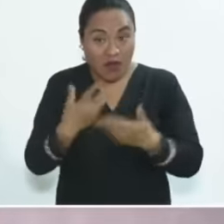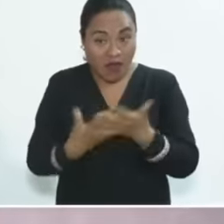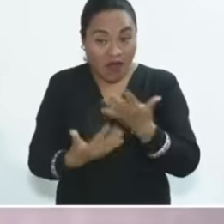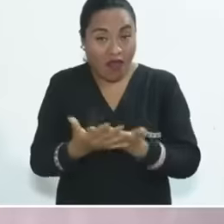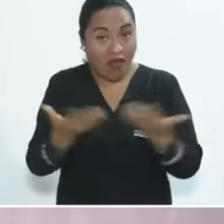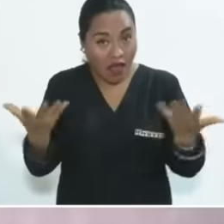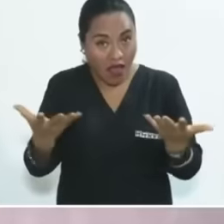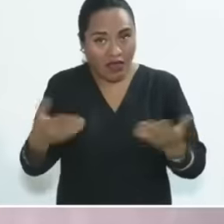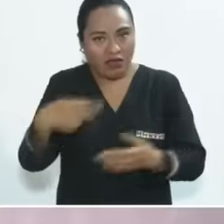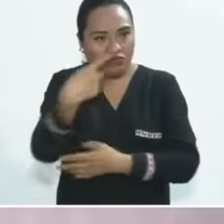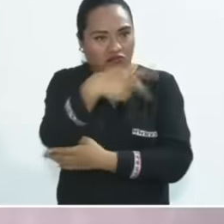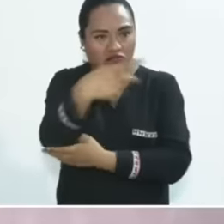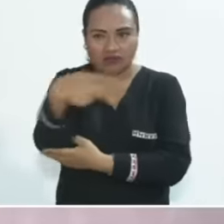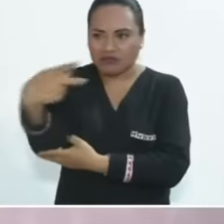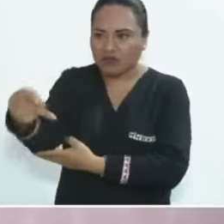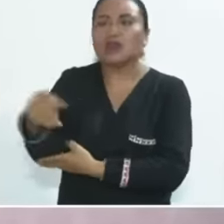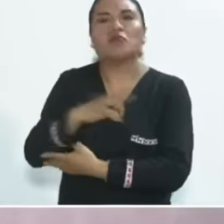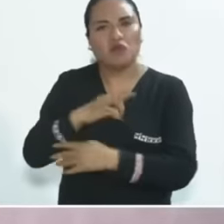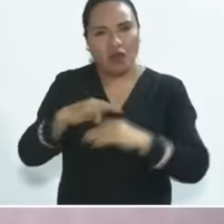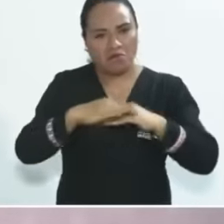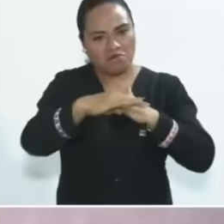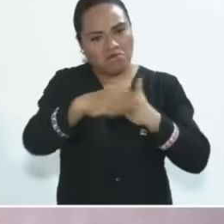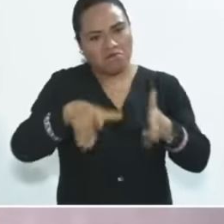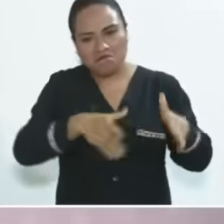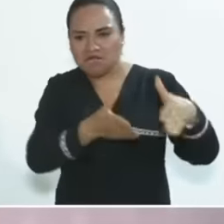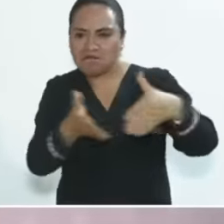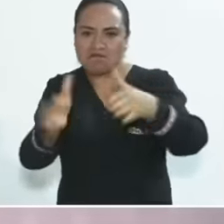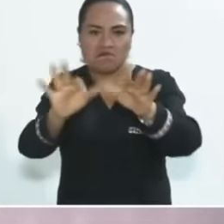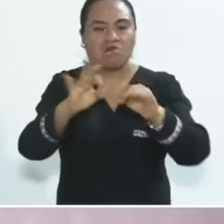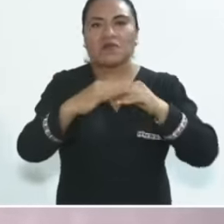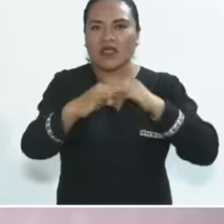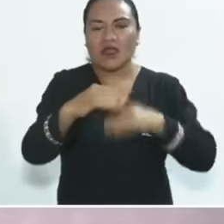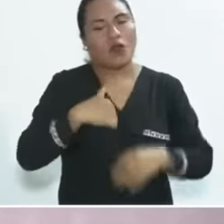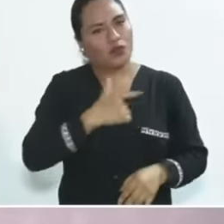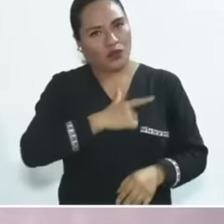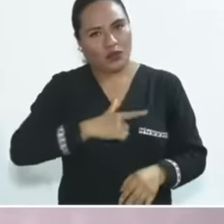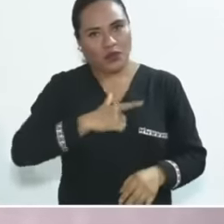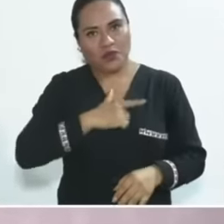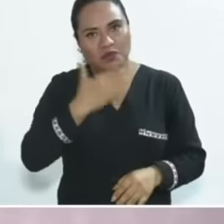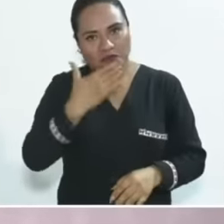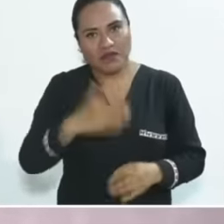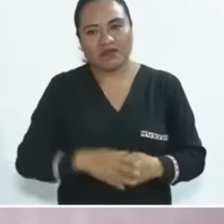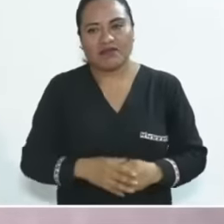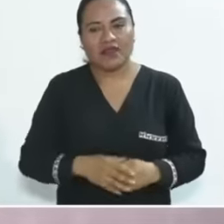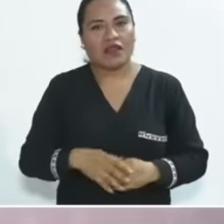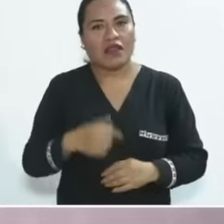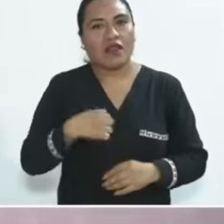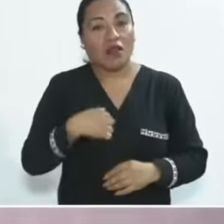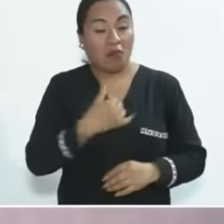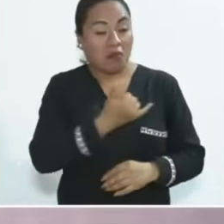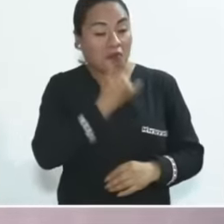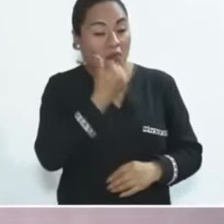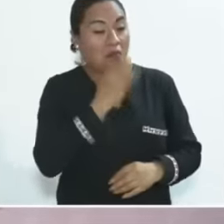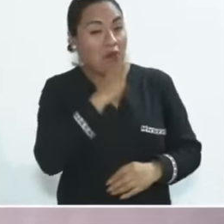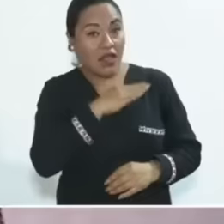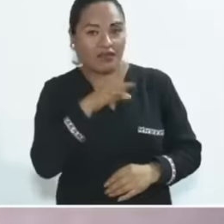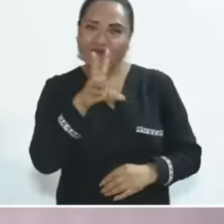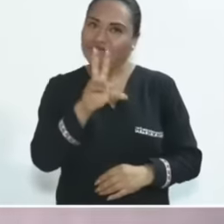sus caminos. Y saben, me da mucho gusto porque no nos equivocamos. Ya